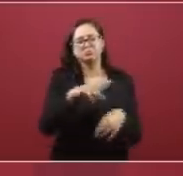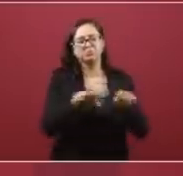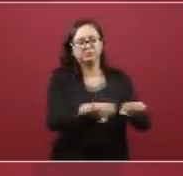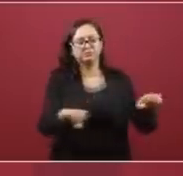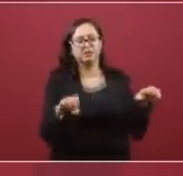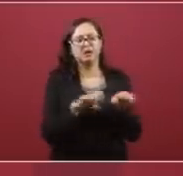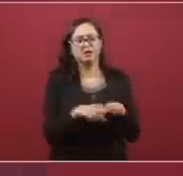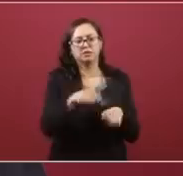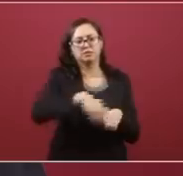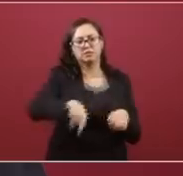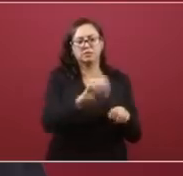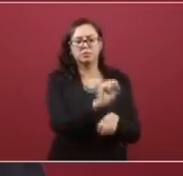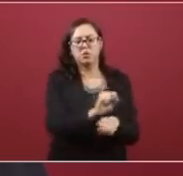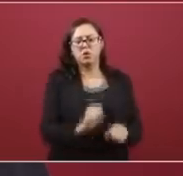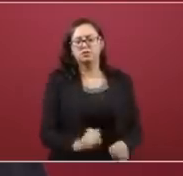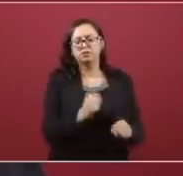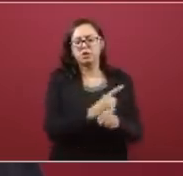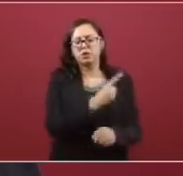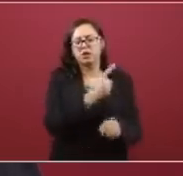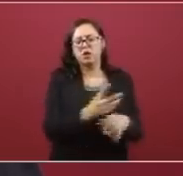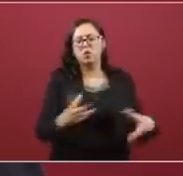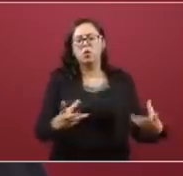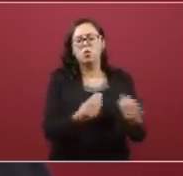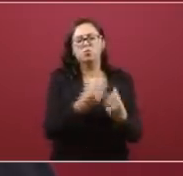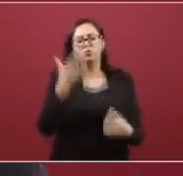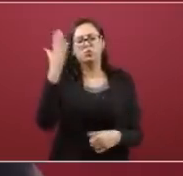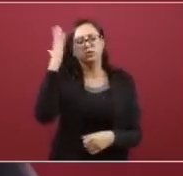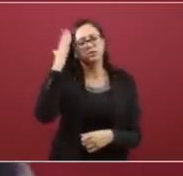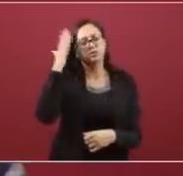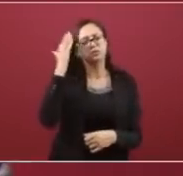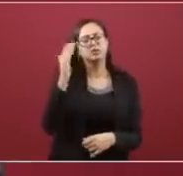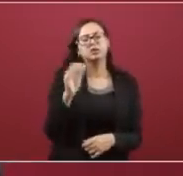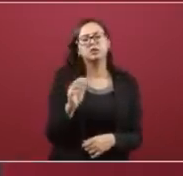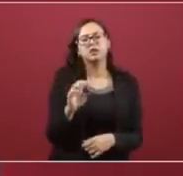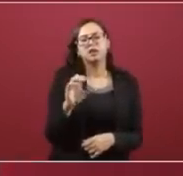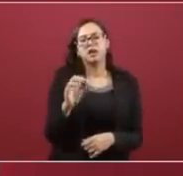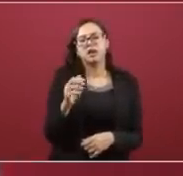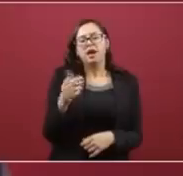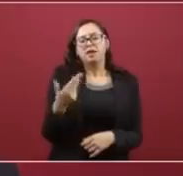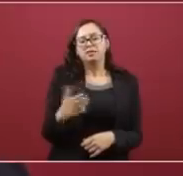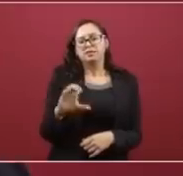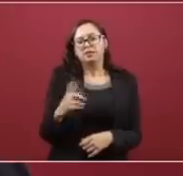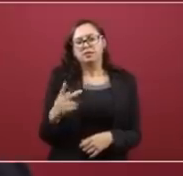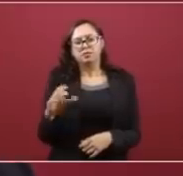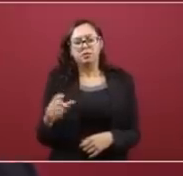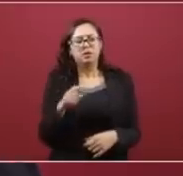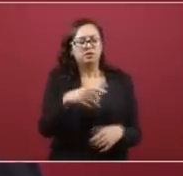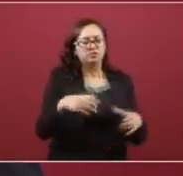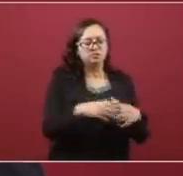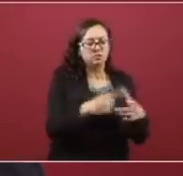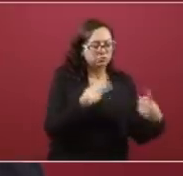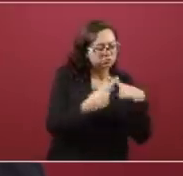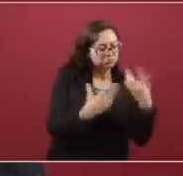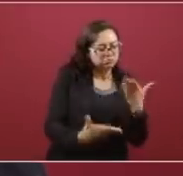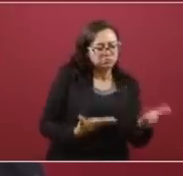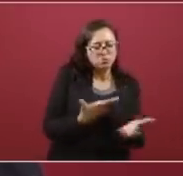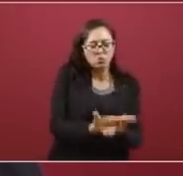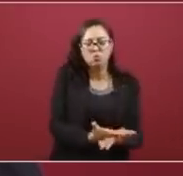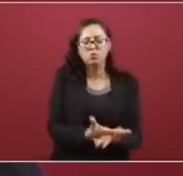seguridad tienen una reunión con el secretario de Hacienda para hacerle la propuesta